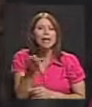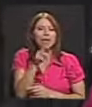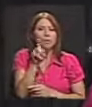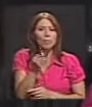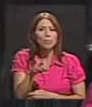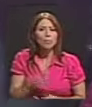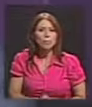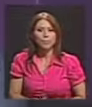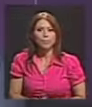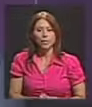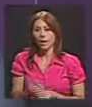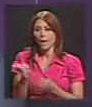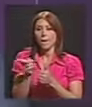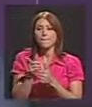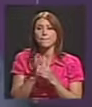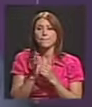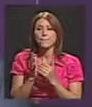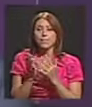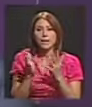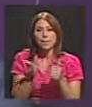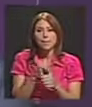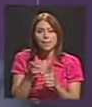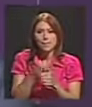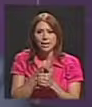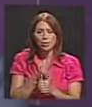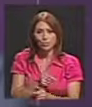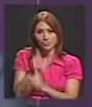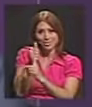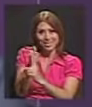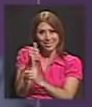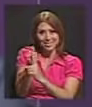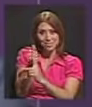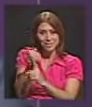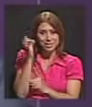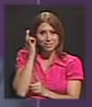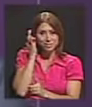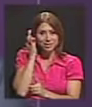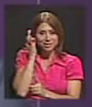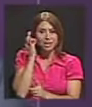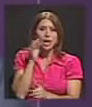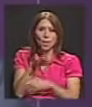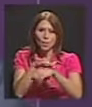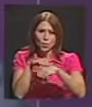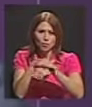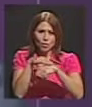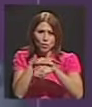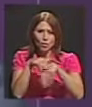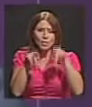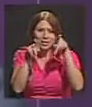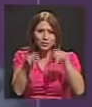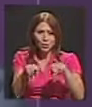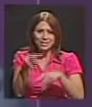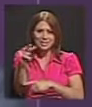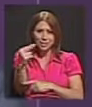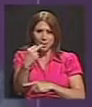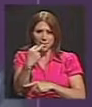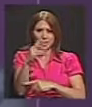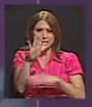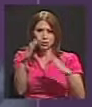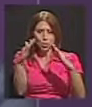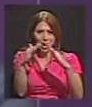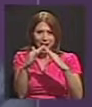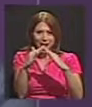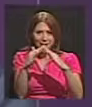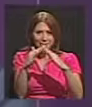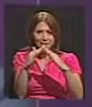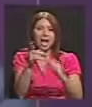primero que ellas mismas y que me están viendo la cámara por favor los que me están viendo allí en casa